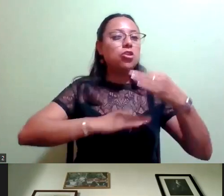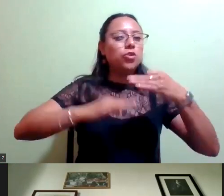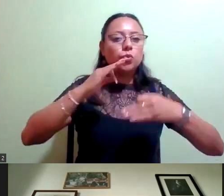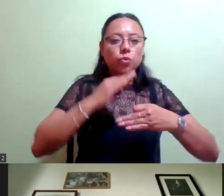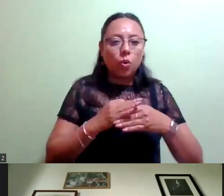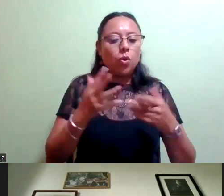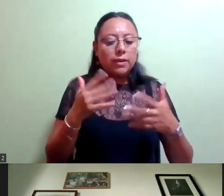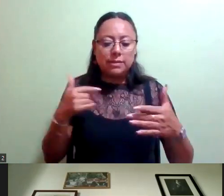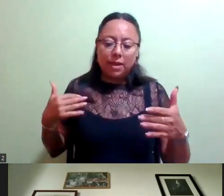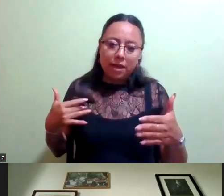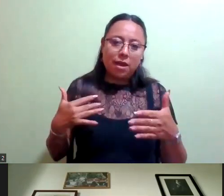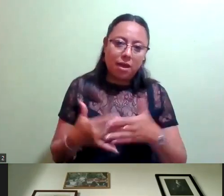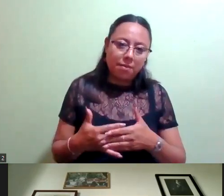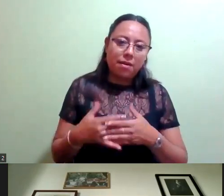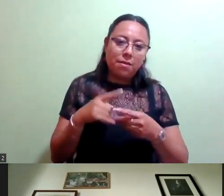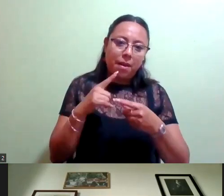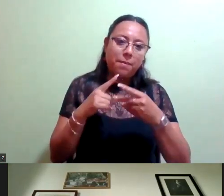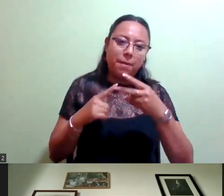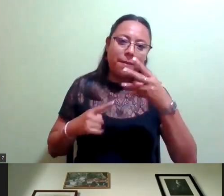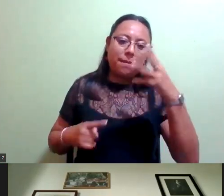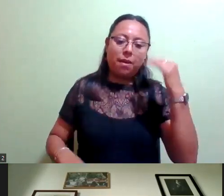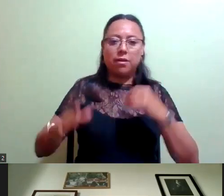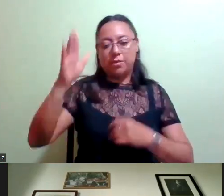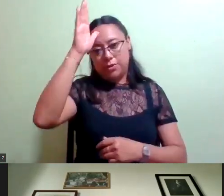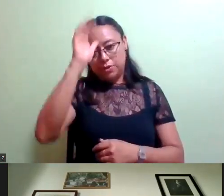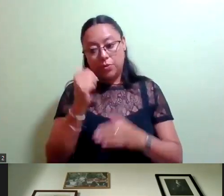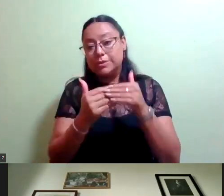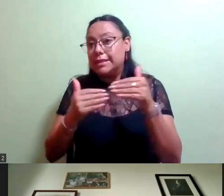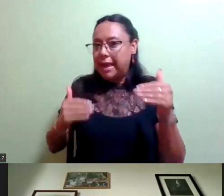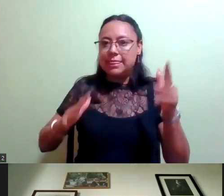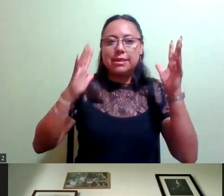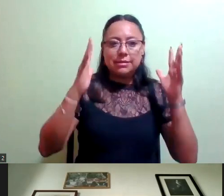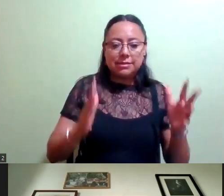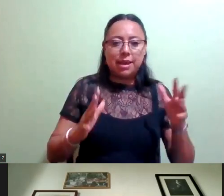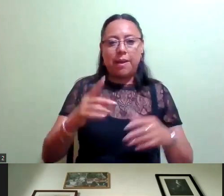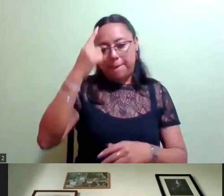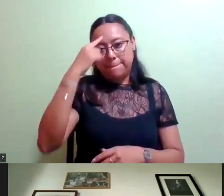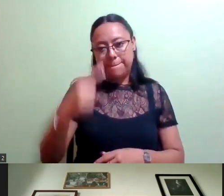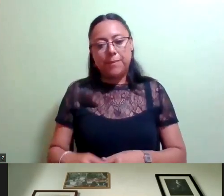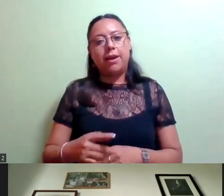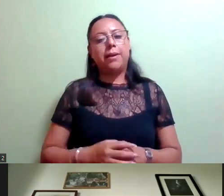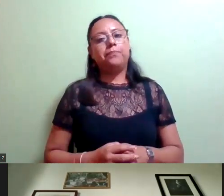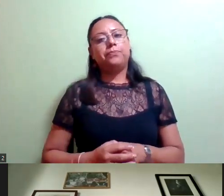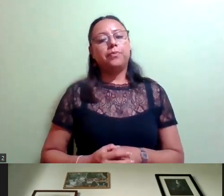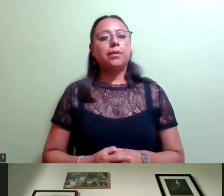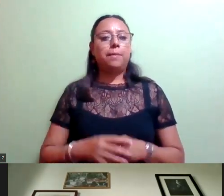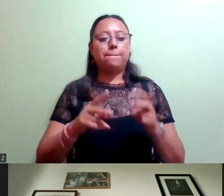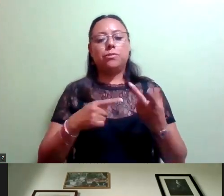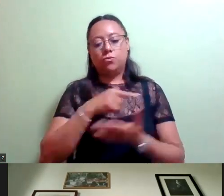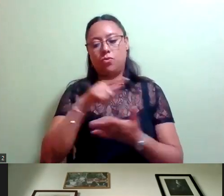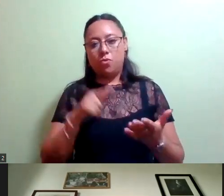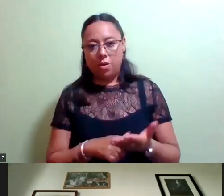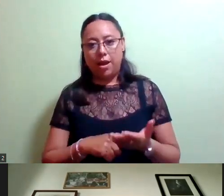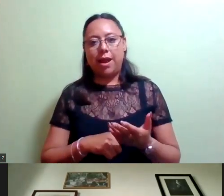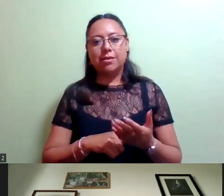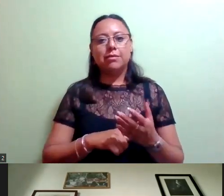ha hecho de los acuerdos que se tuvieron del Parlamento de Personas con Discapacidad que se